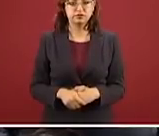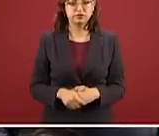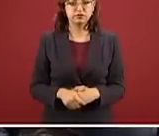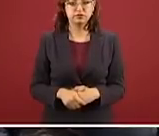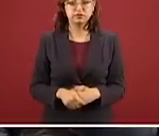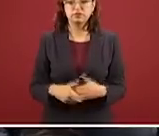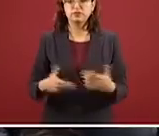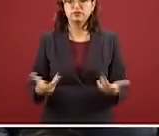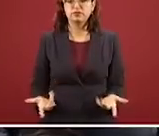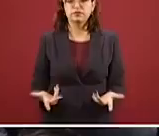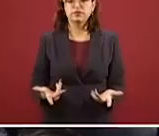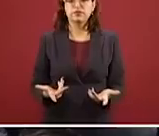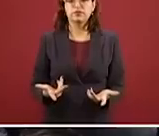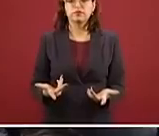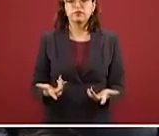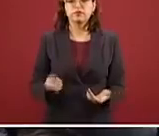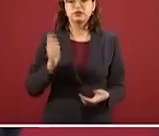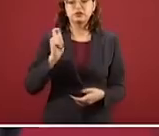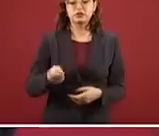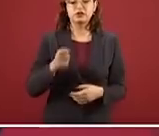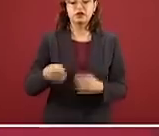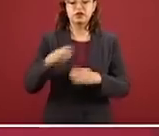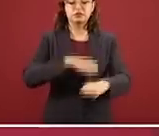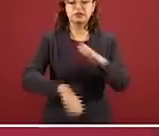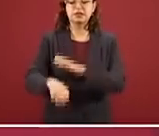se llamaban compañías deslindadoras,